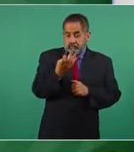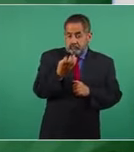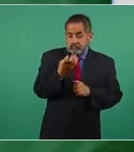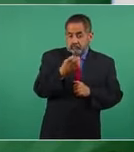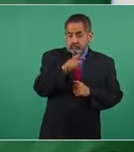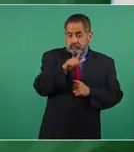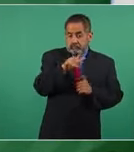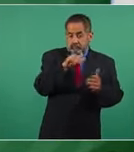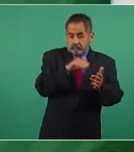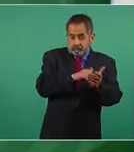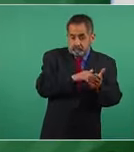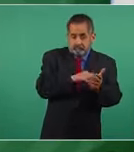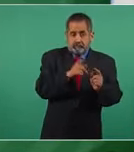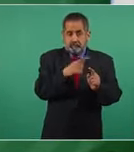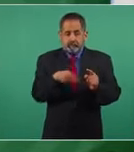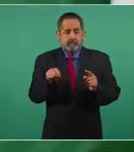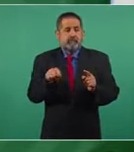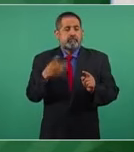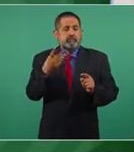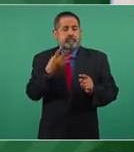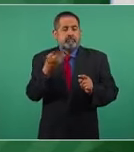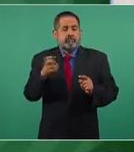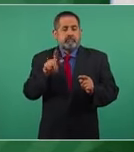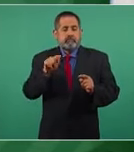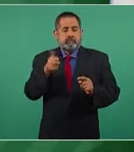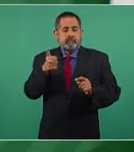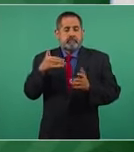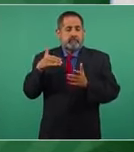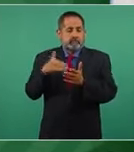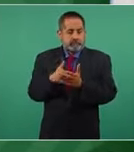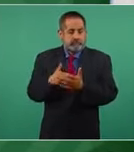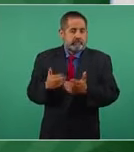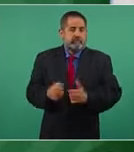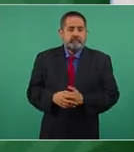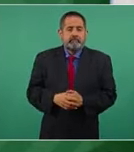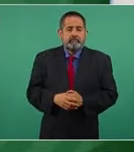417 mil a 476 mil,